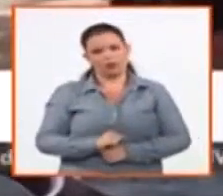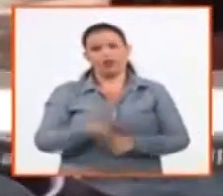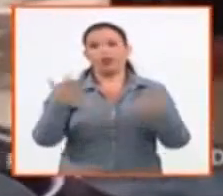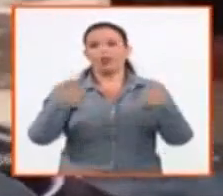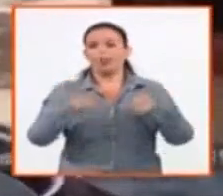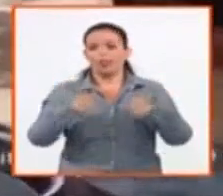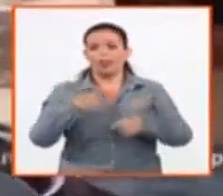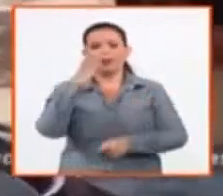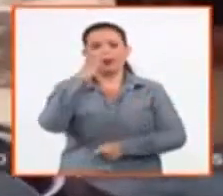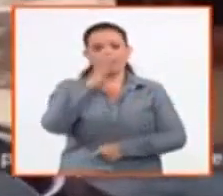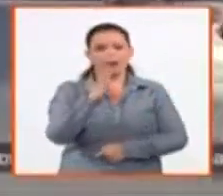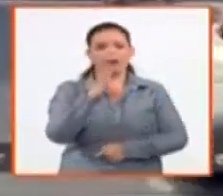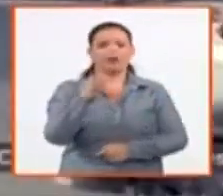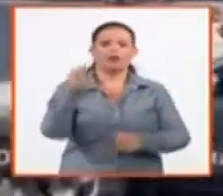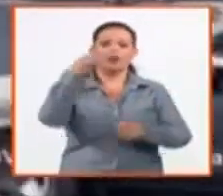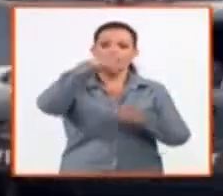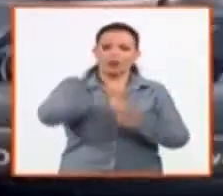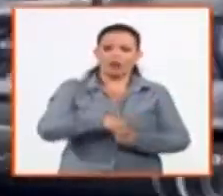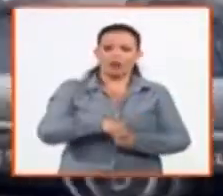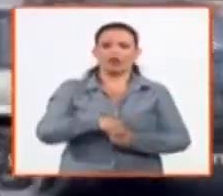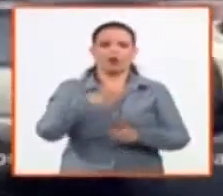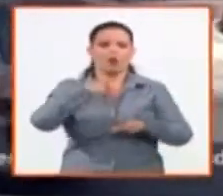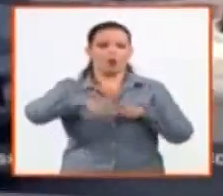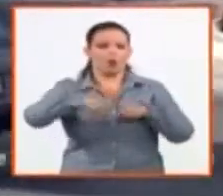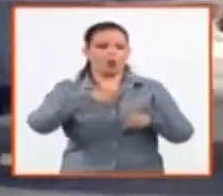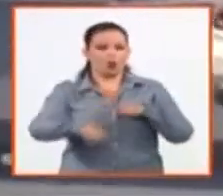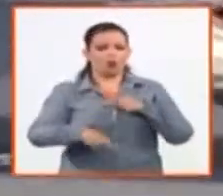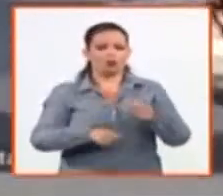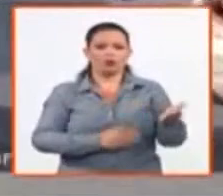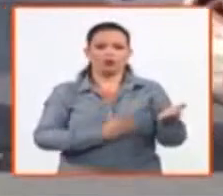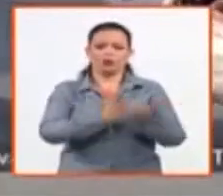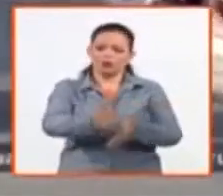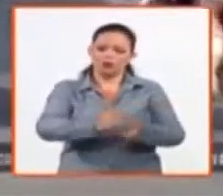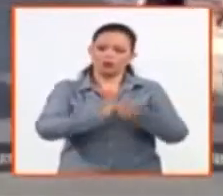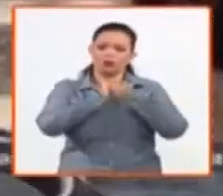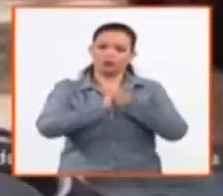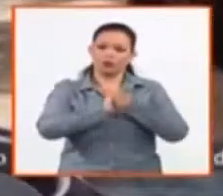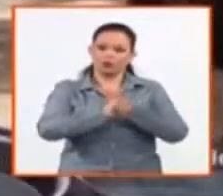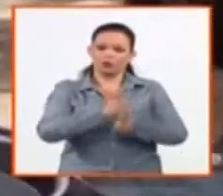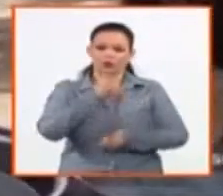amplio contacto con todas las facciones y será amistosa con el pueblo afgano.